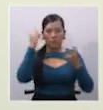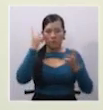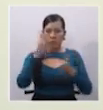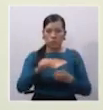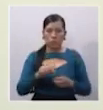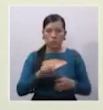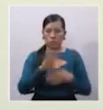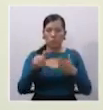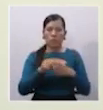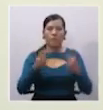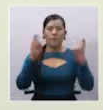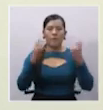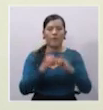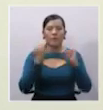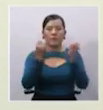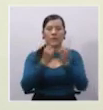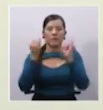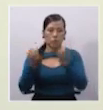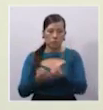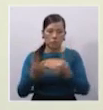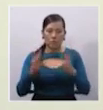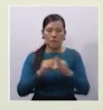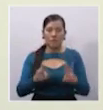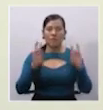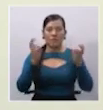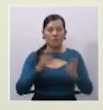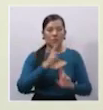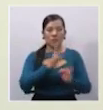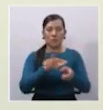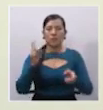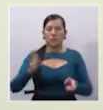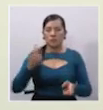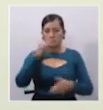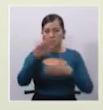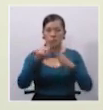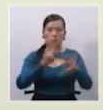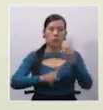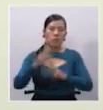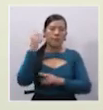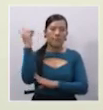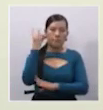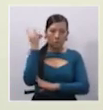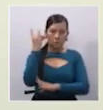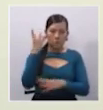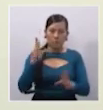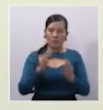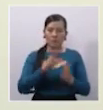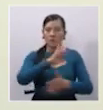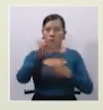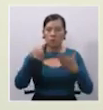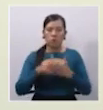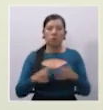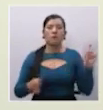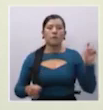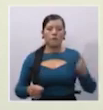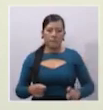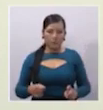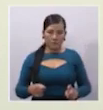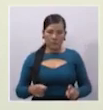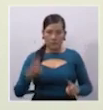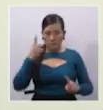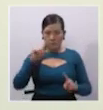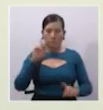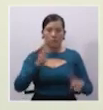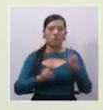un tema institucional, es un tema de respuesta al pueblo de Bolivia y todos nos debemos a la gente,